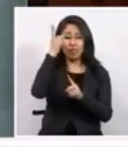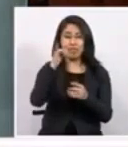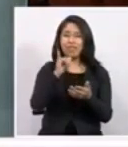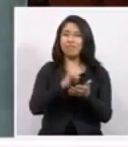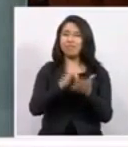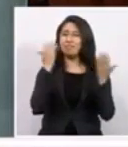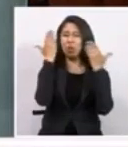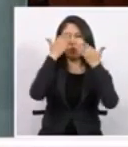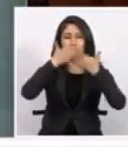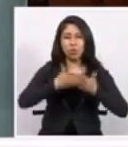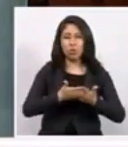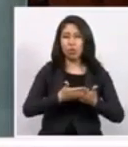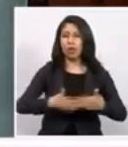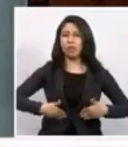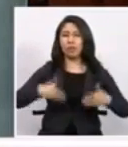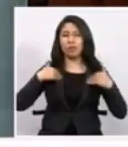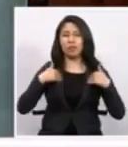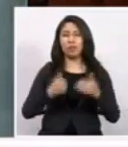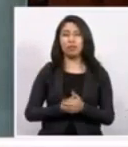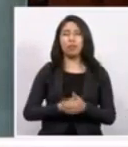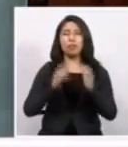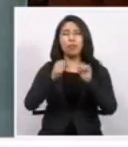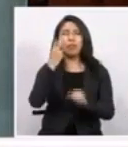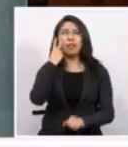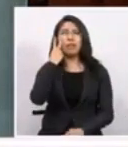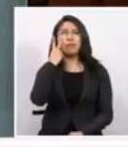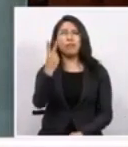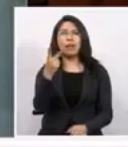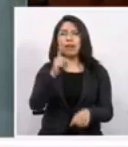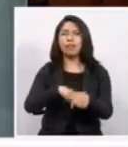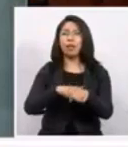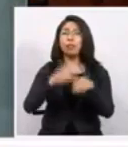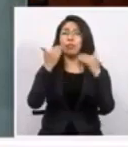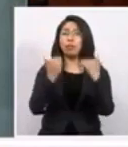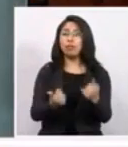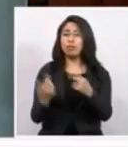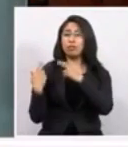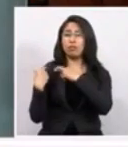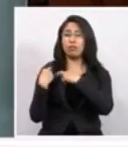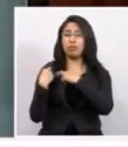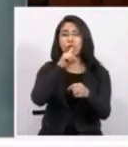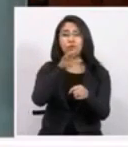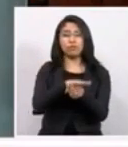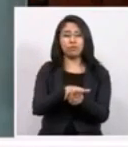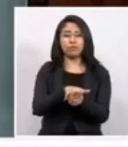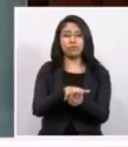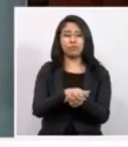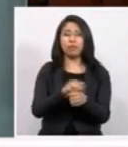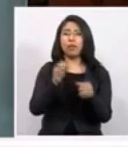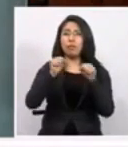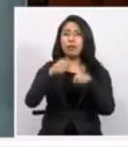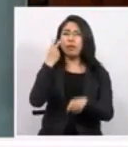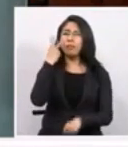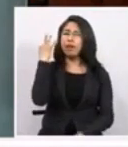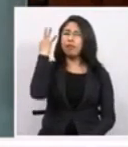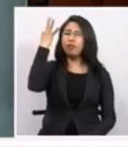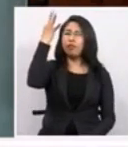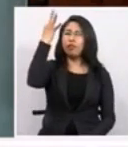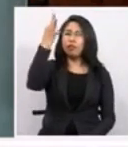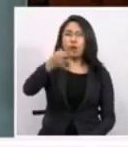historia. Mirar el presente con responsabilidad y compromiso, y al futuro con